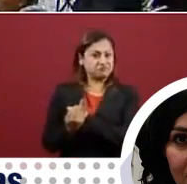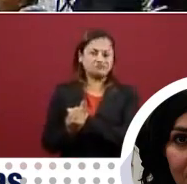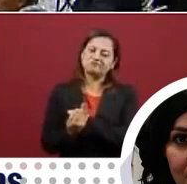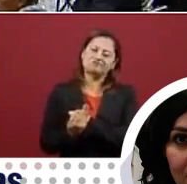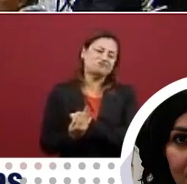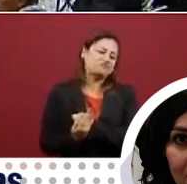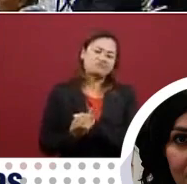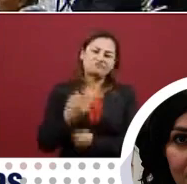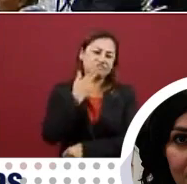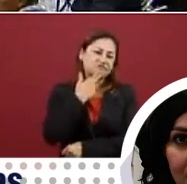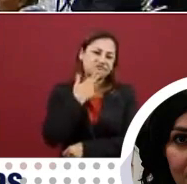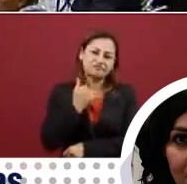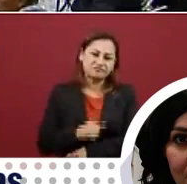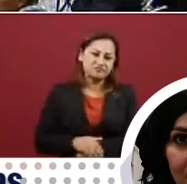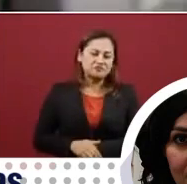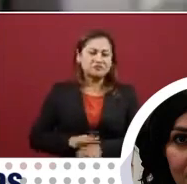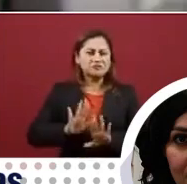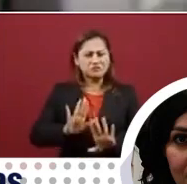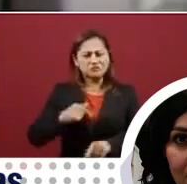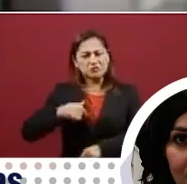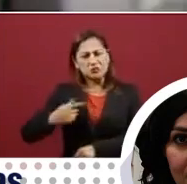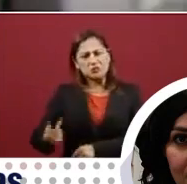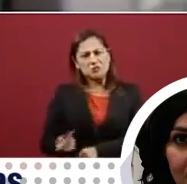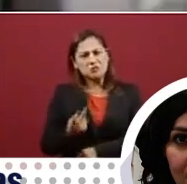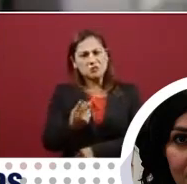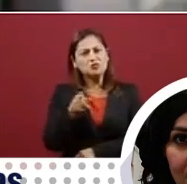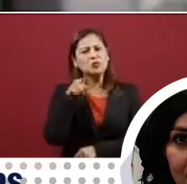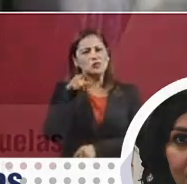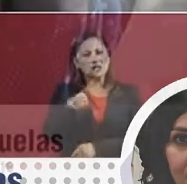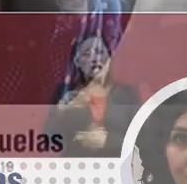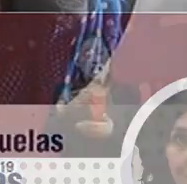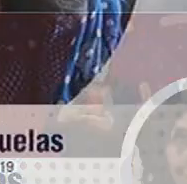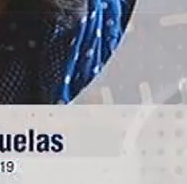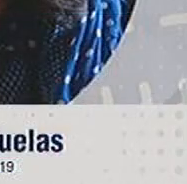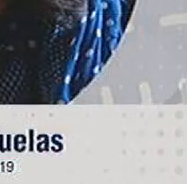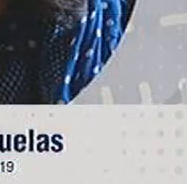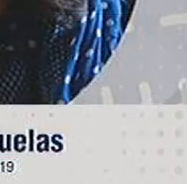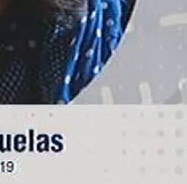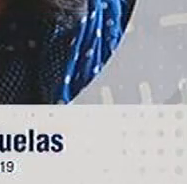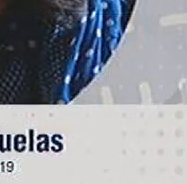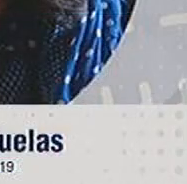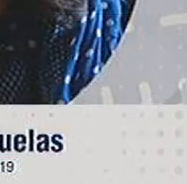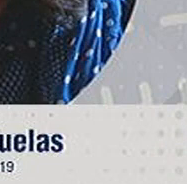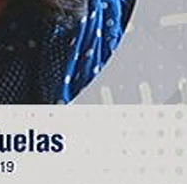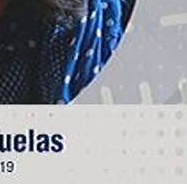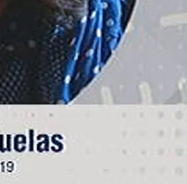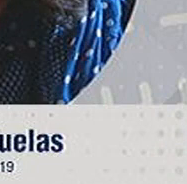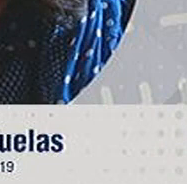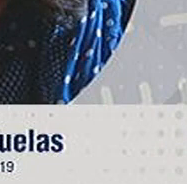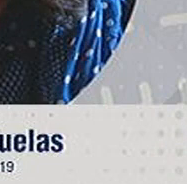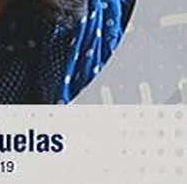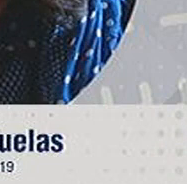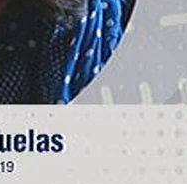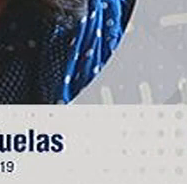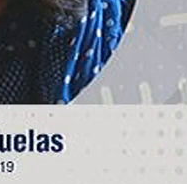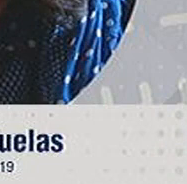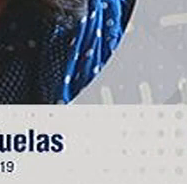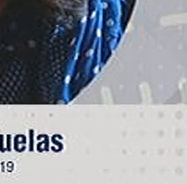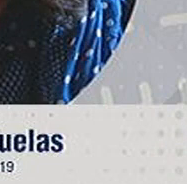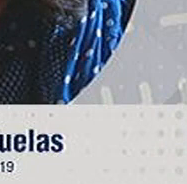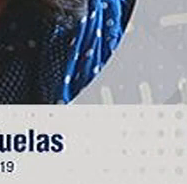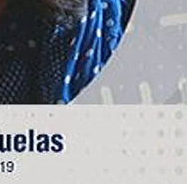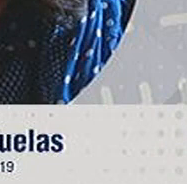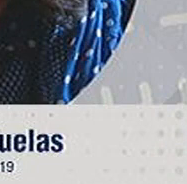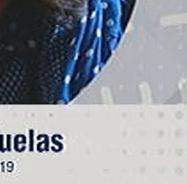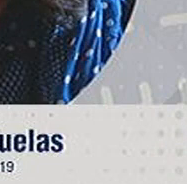periodistas. Muy bien, pues te agradezco mucho, Ana Cristina Rolas. No sé si quieres agregar algo más que no te haya preguntado. No, muchísimas gracias. Pues nada más